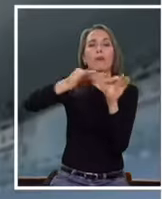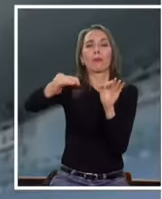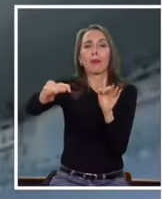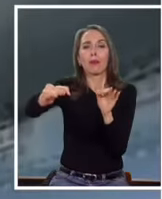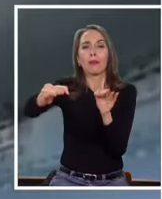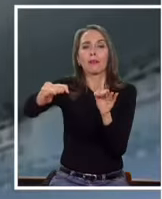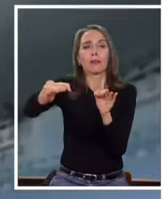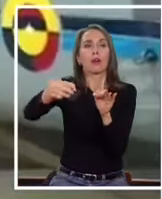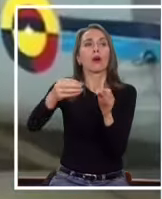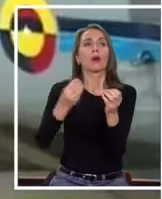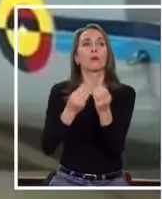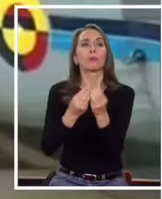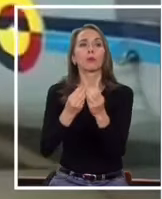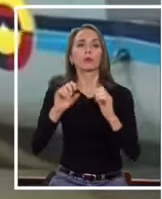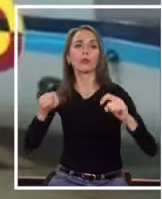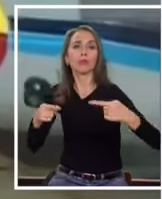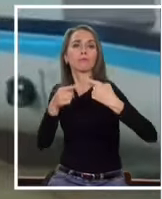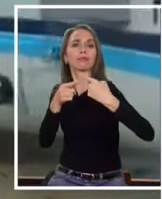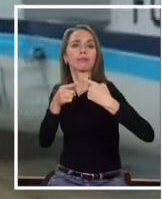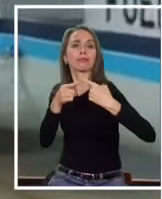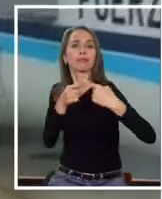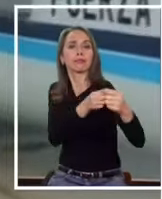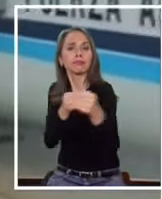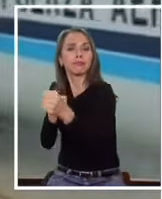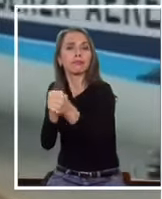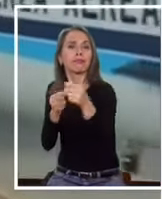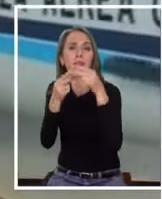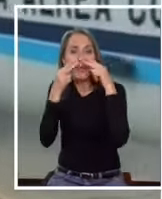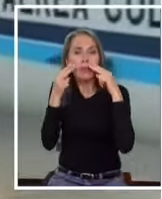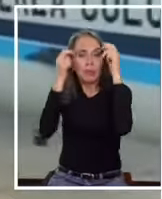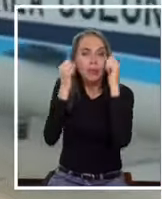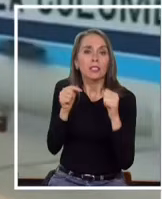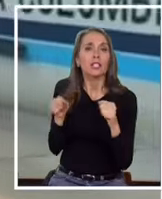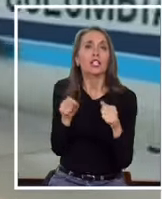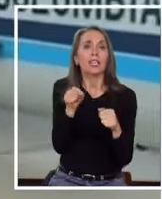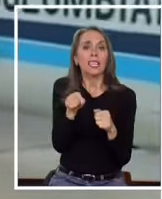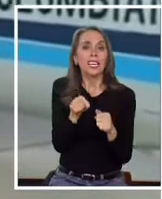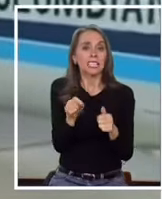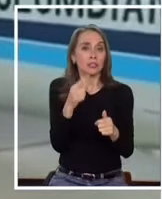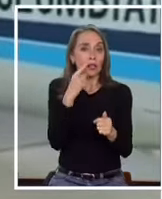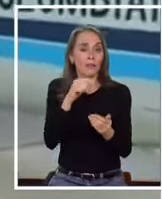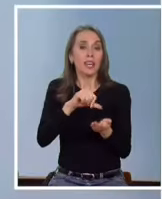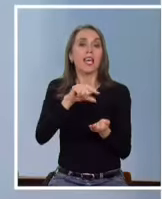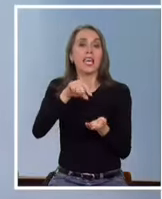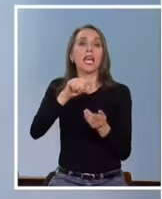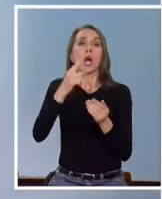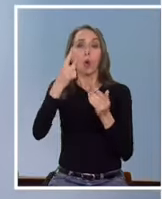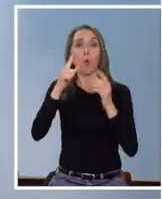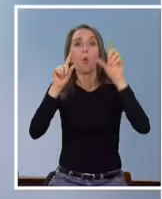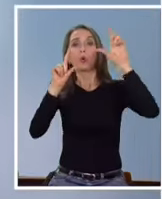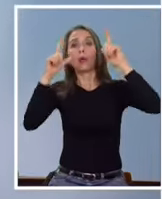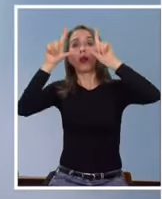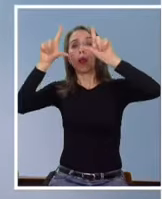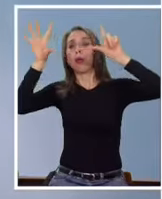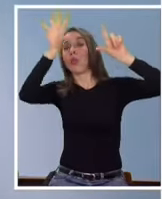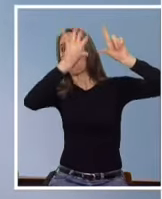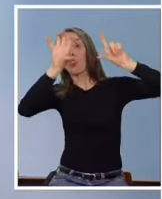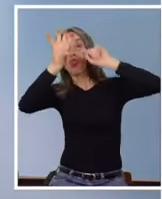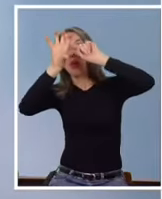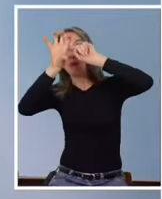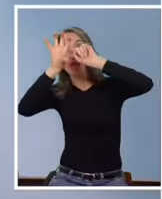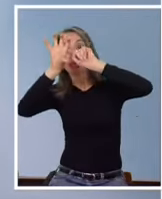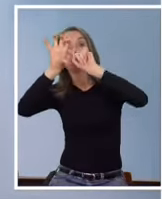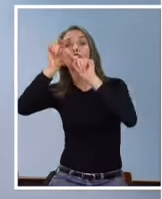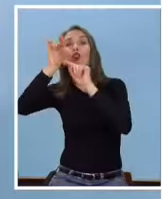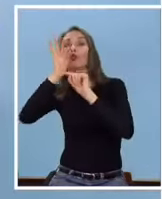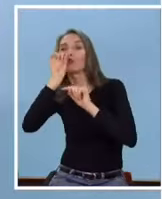de donde hay muchísimo conflicto. Pero aquí lo que estamos viendo es una zona muy cercana a una capital de departamento, uh-huh, en la que todavía no se ha